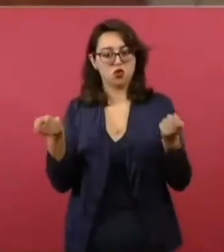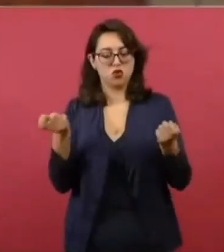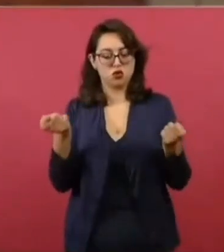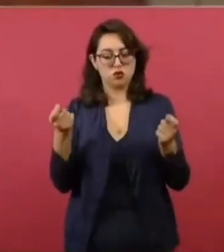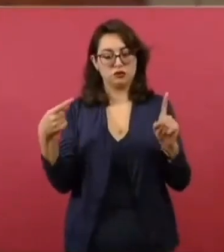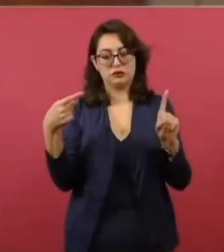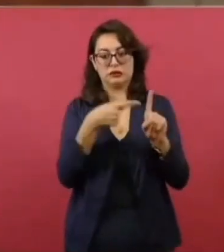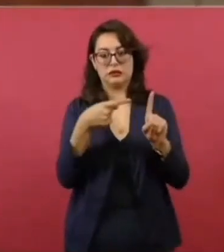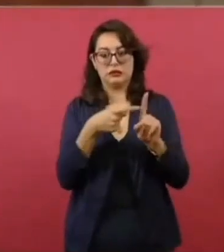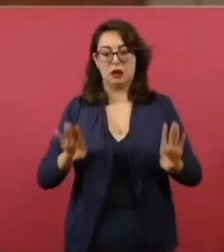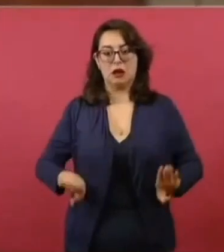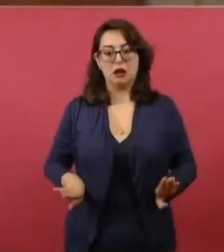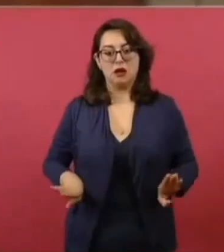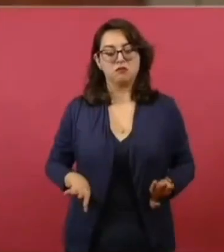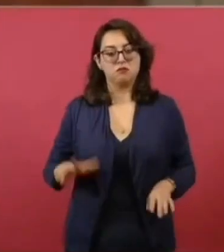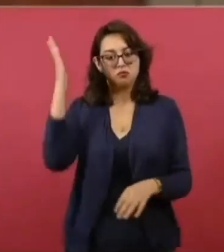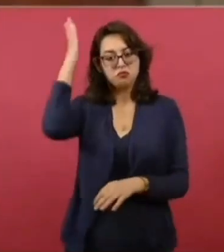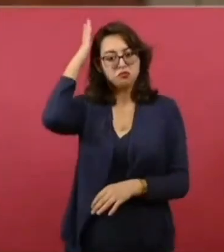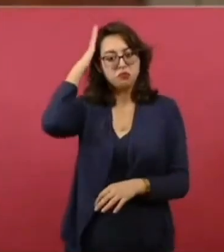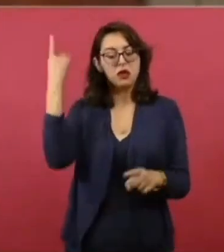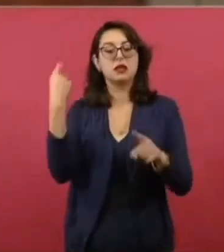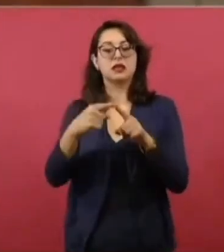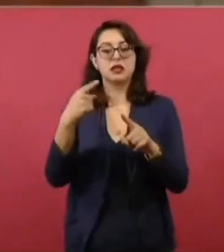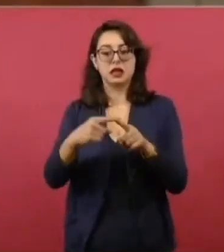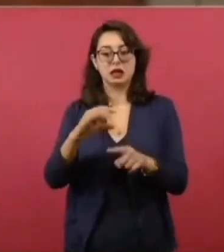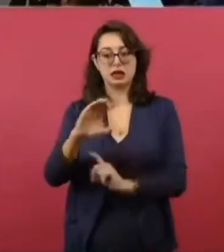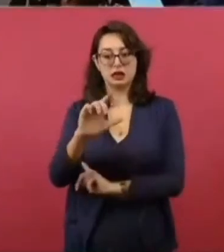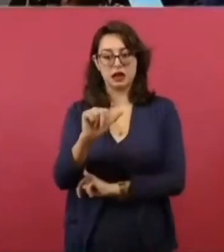peculiar es Claudio X González, hijo.